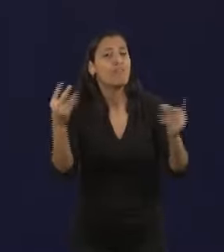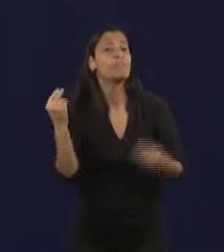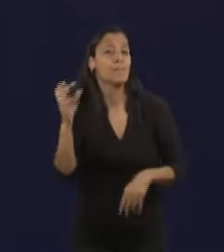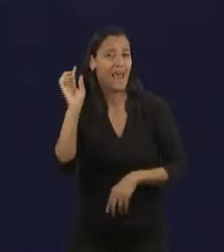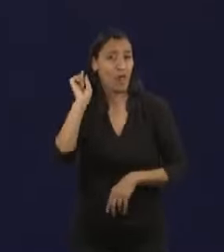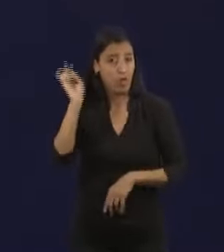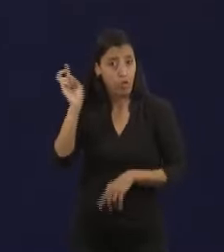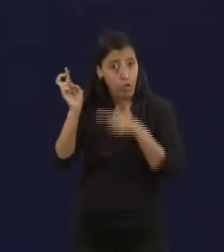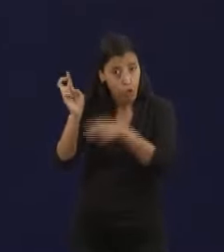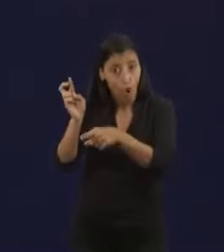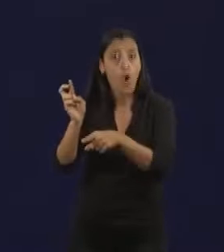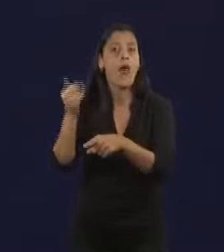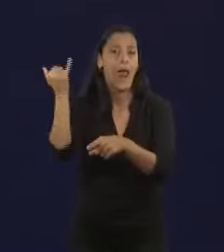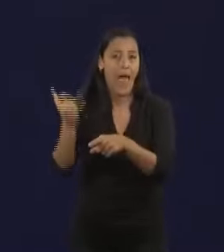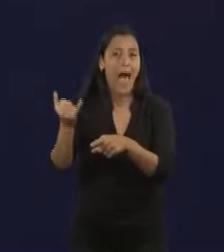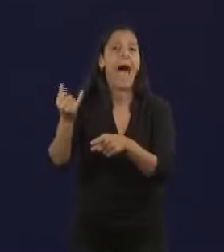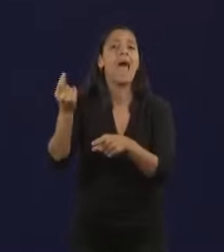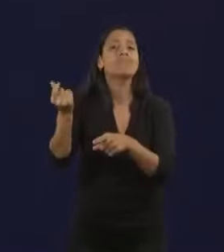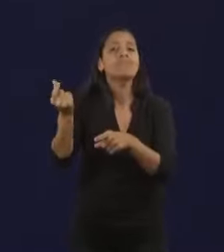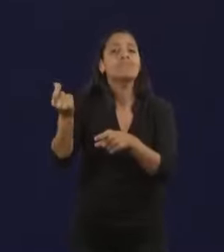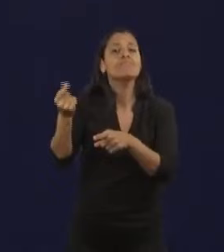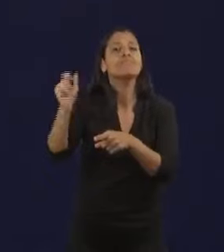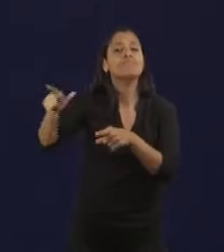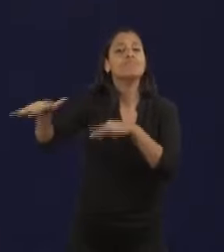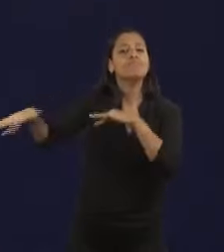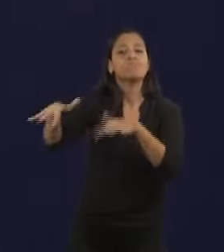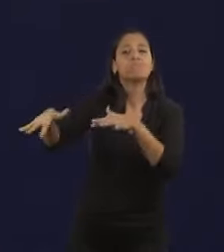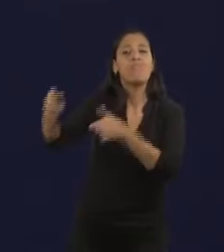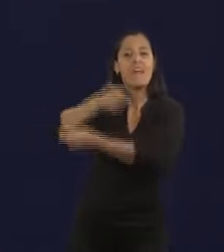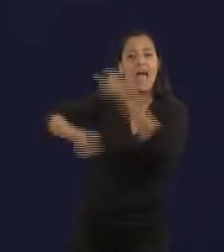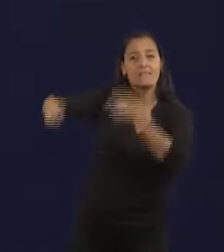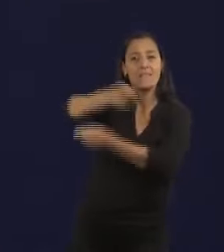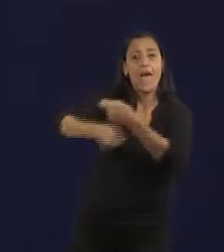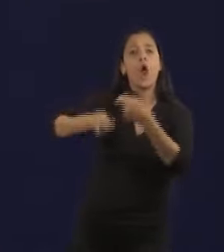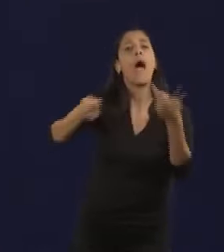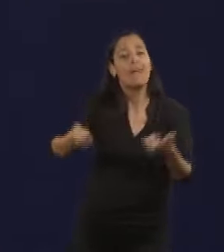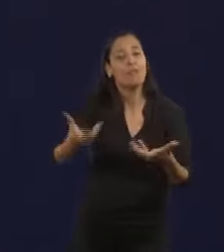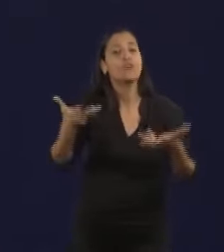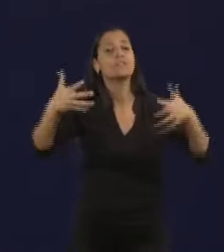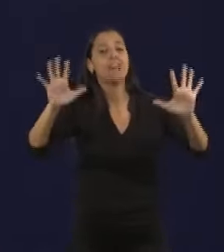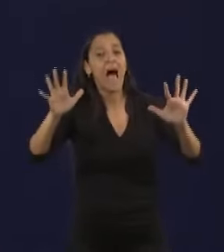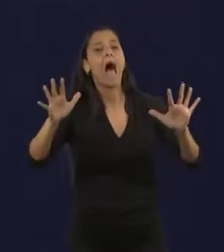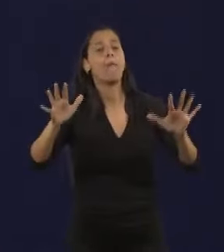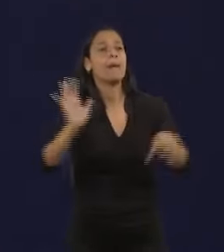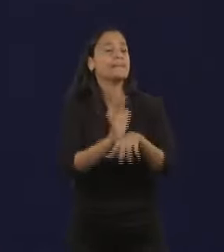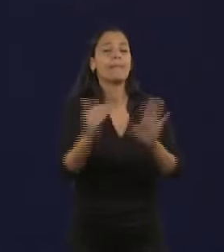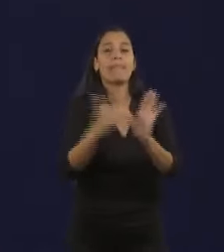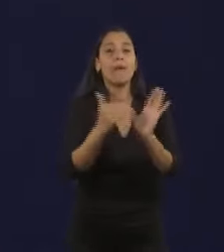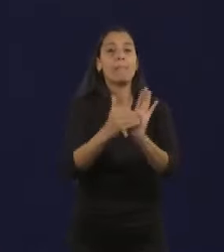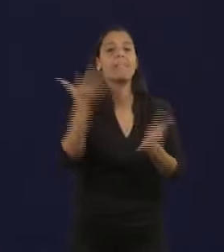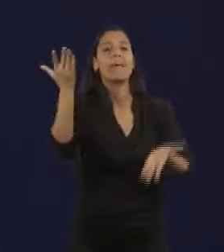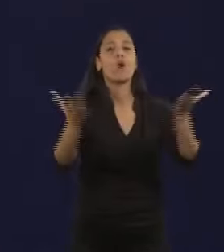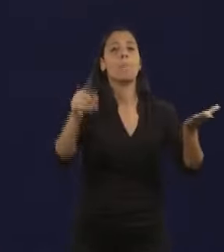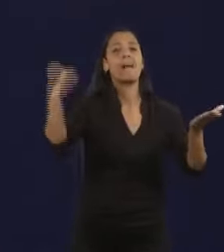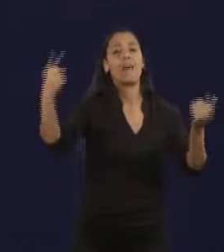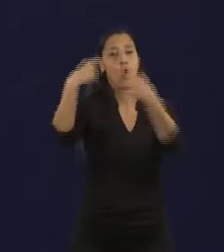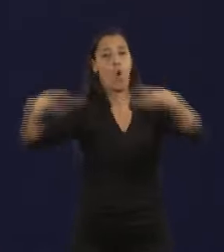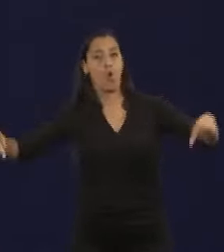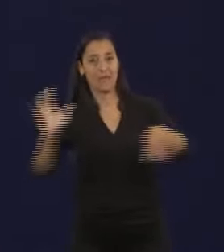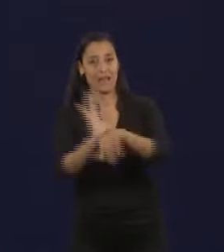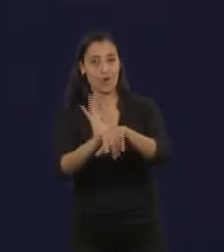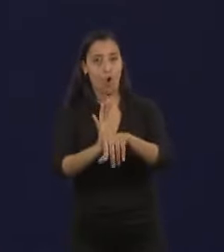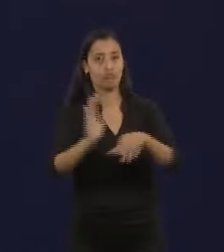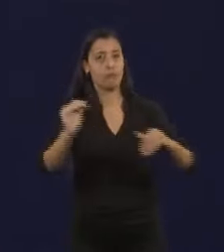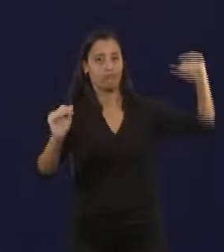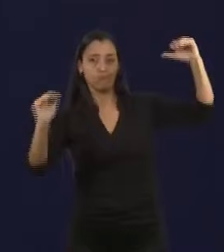un activo financiero por lo tanto tiene Alguna algún tipo de reacción diferente con otra velocidad de la que pueden tener otros bienes eh